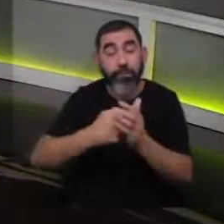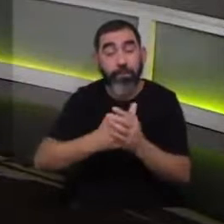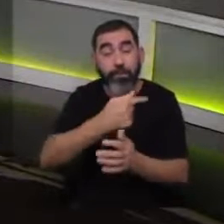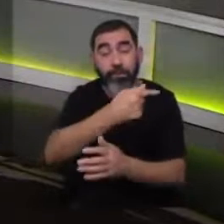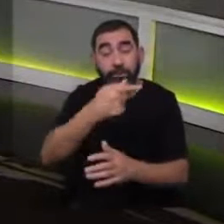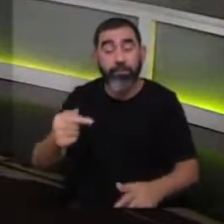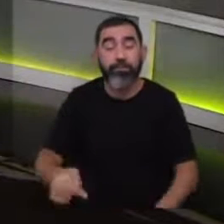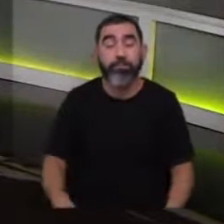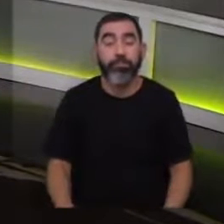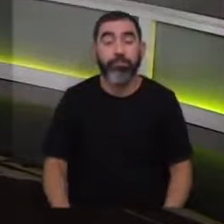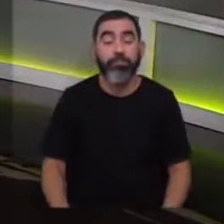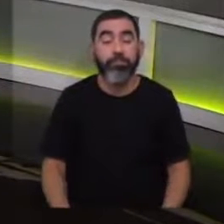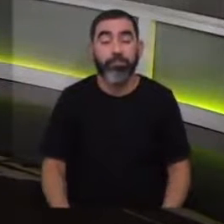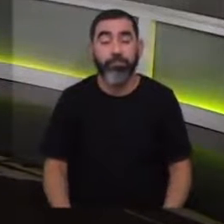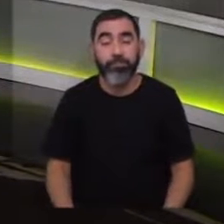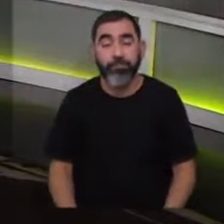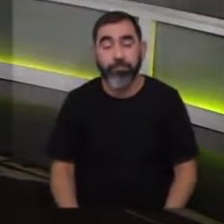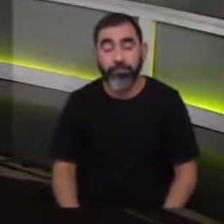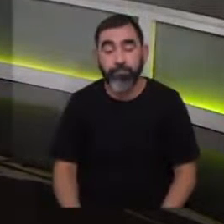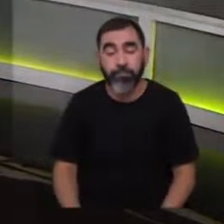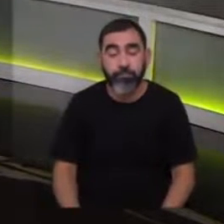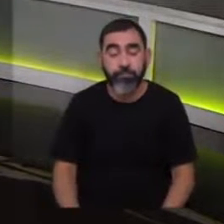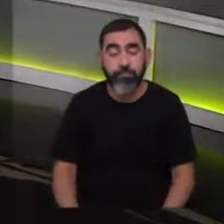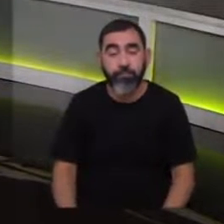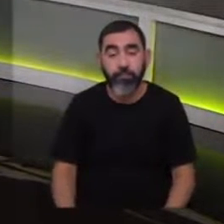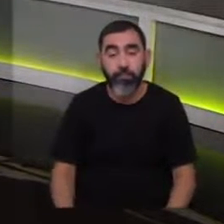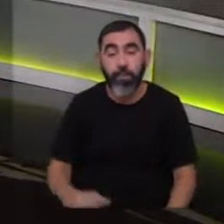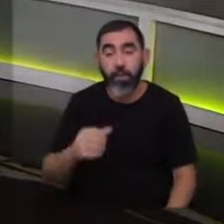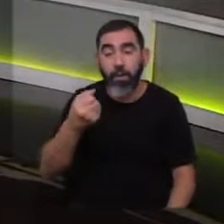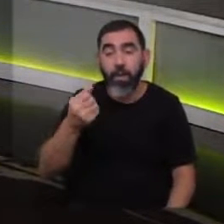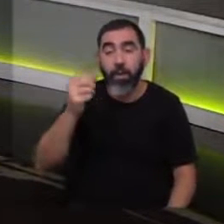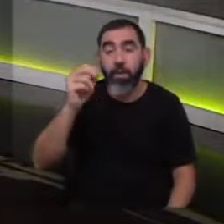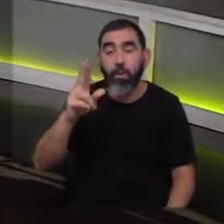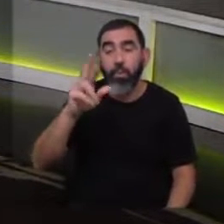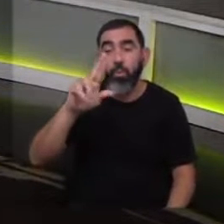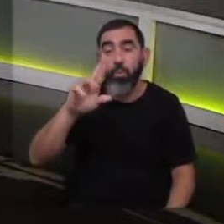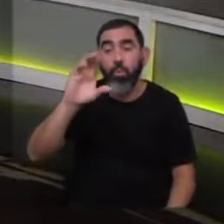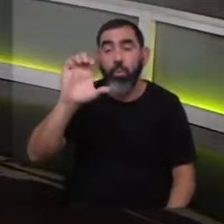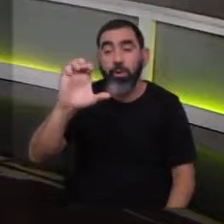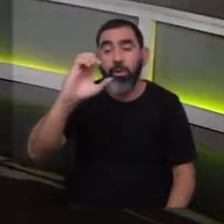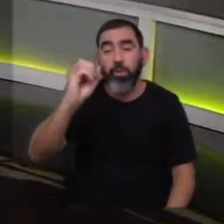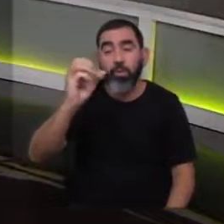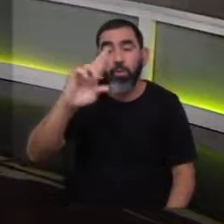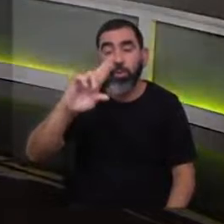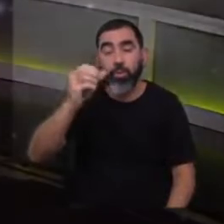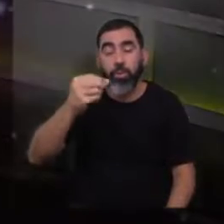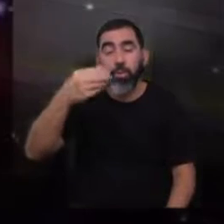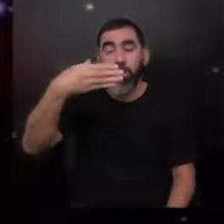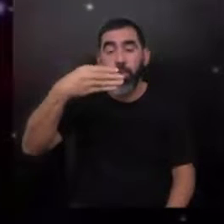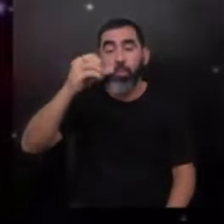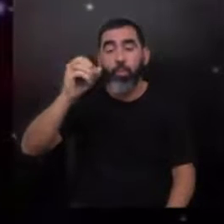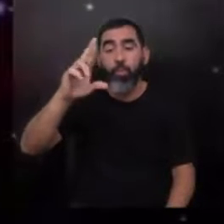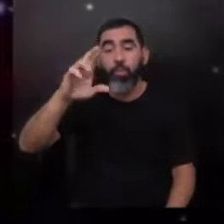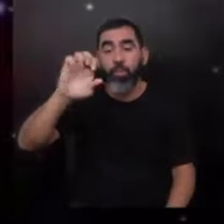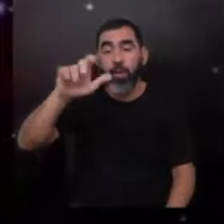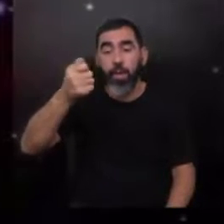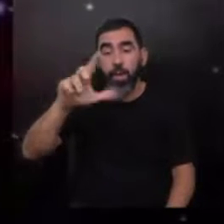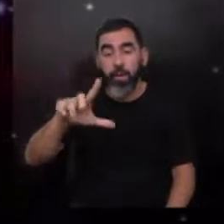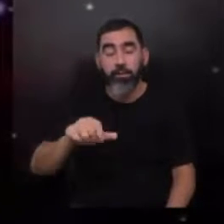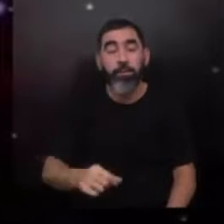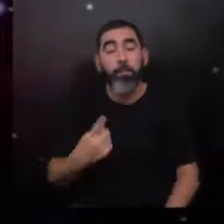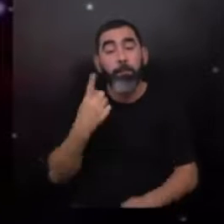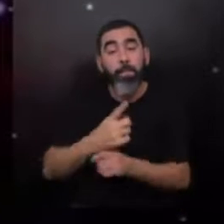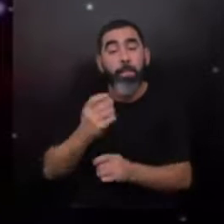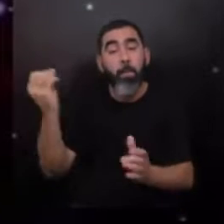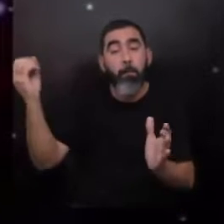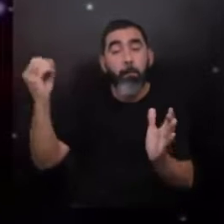semana, que lo que vemos fueron las auroras boreales. Y ahí, como dice, bueno, las manchas solares, todo empieza en las manchas solares, ¿no?